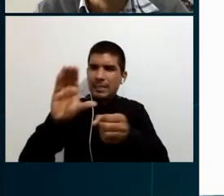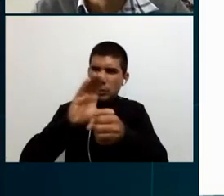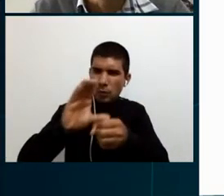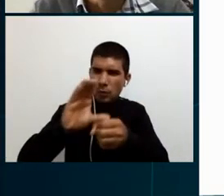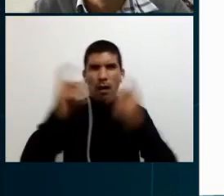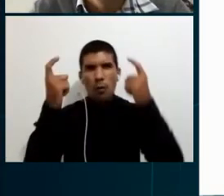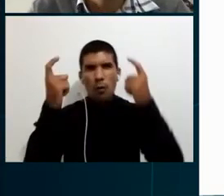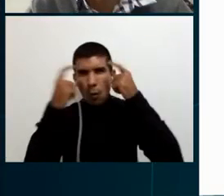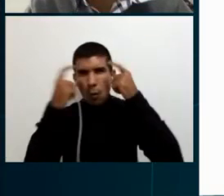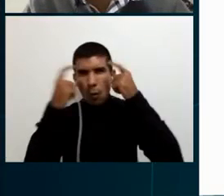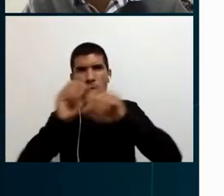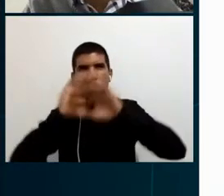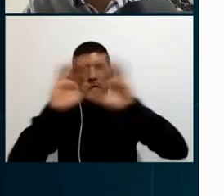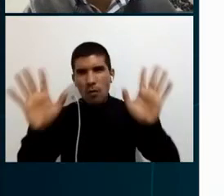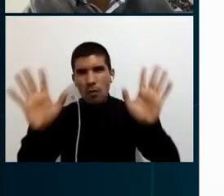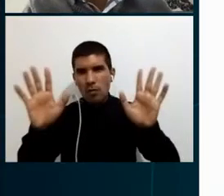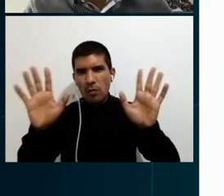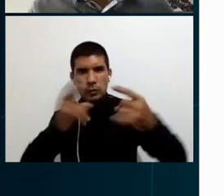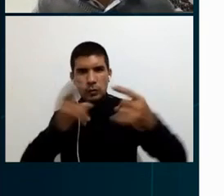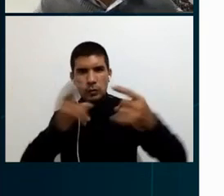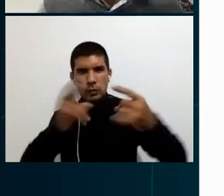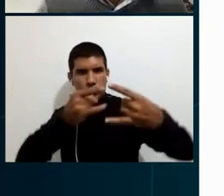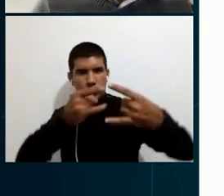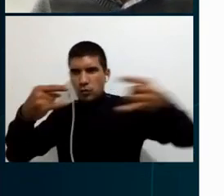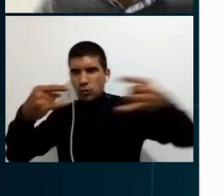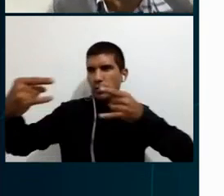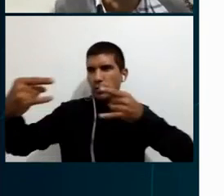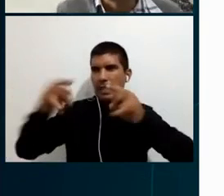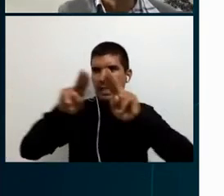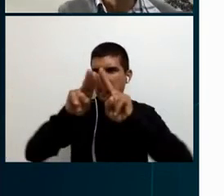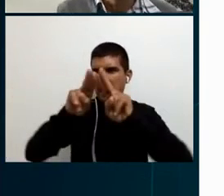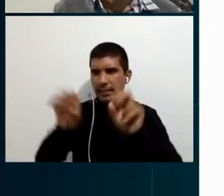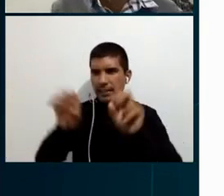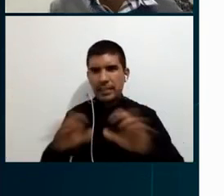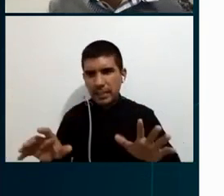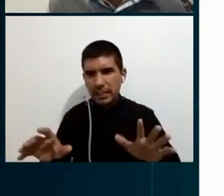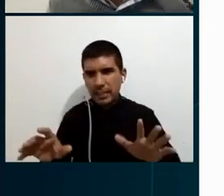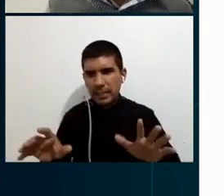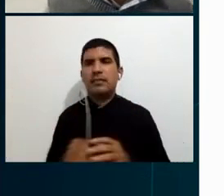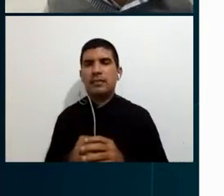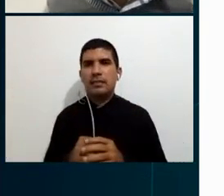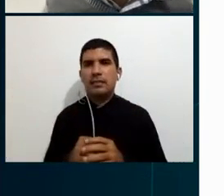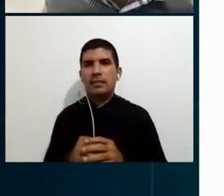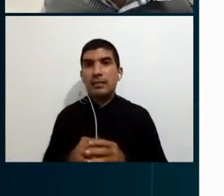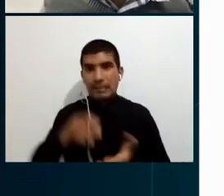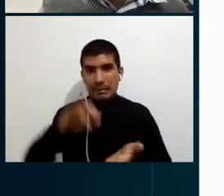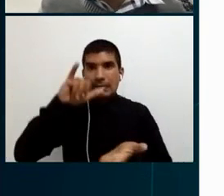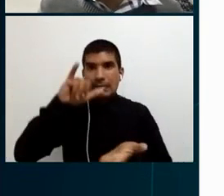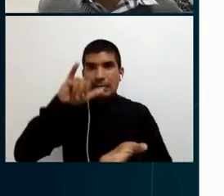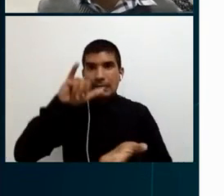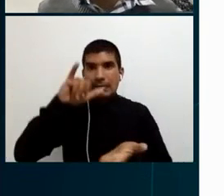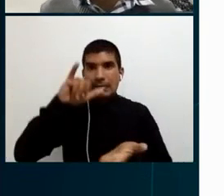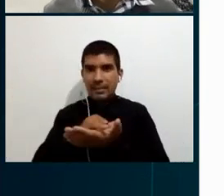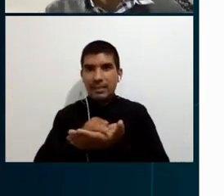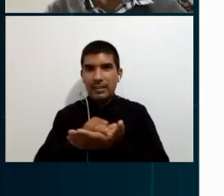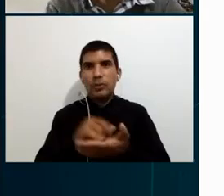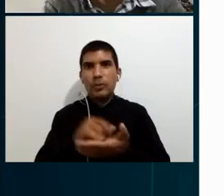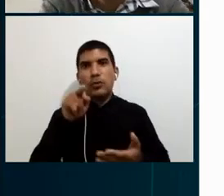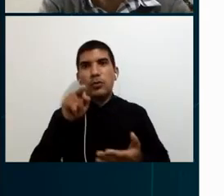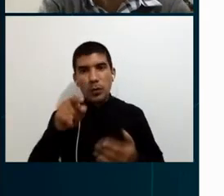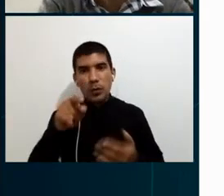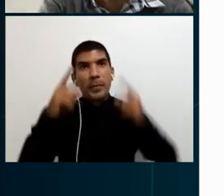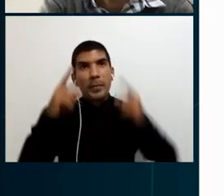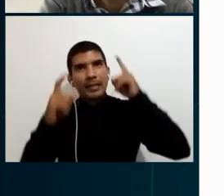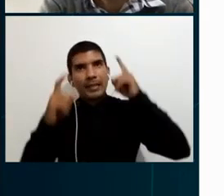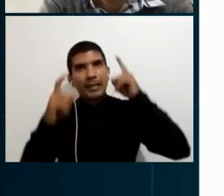inteligentes. Y es eso. Yo creo que lo primero que nos tenemos que plantear es qué es lo que queremos solucionar,